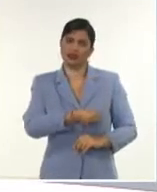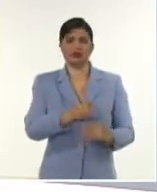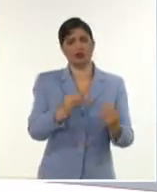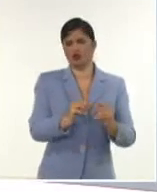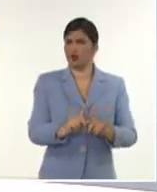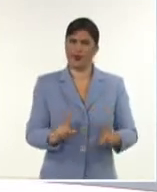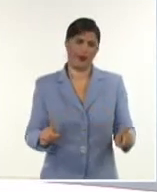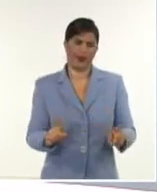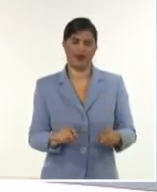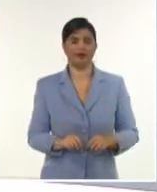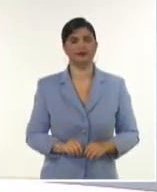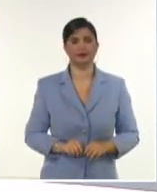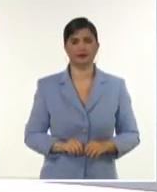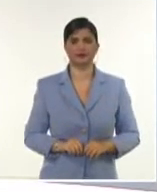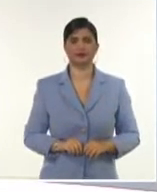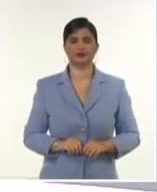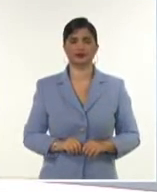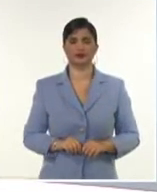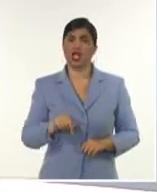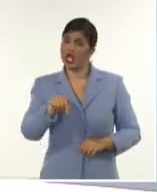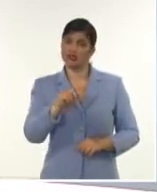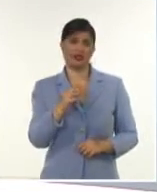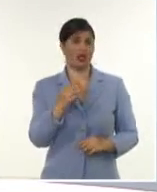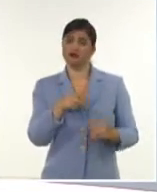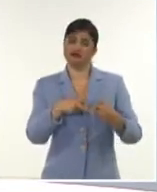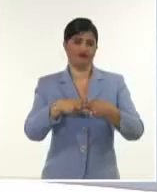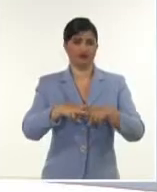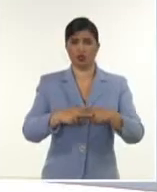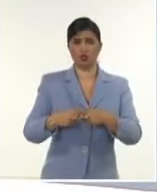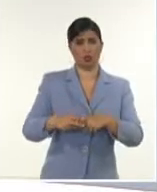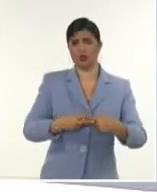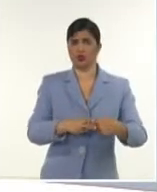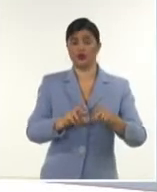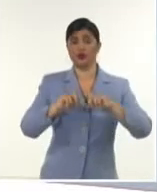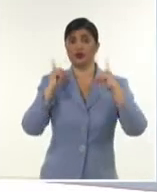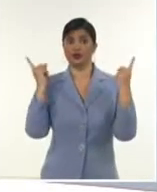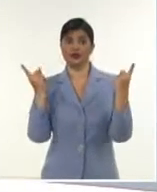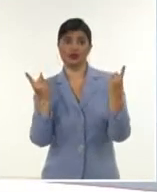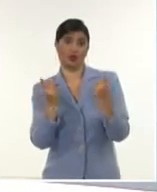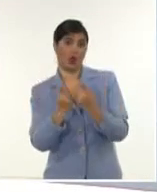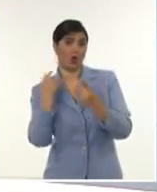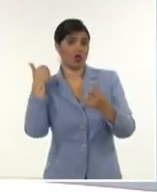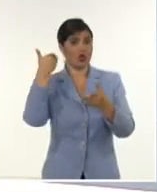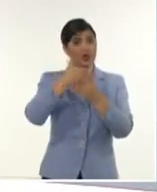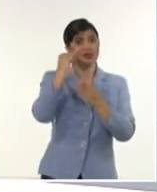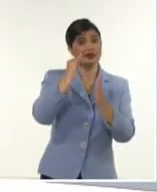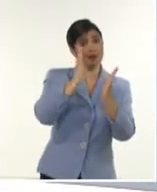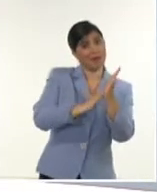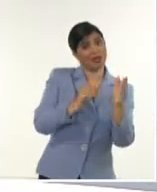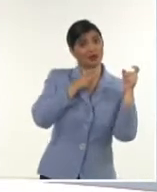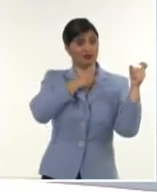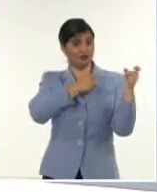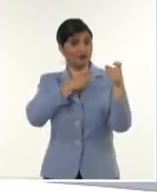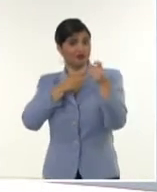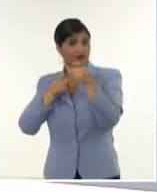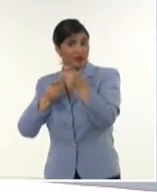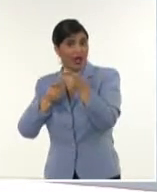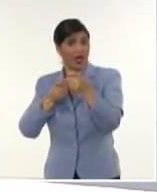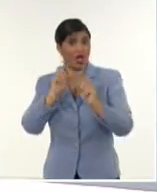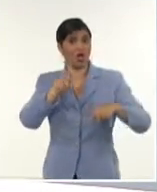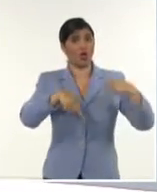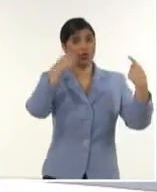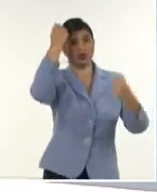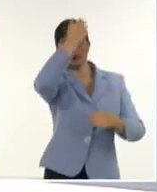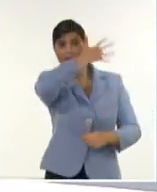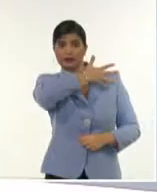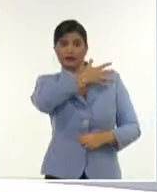final, esa estocada mortal a gran escala, por hacer todo esto en apenas 6 meses, no ha habido un solo castigo en firme? ¿O cuántas veces tuvo